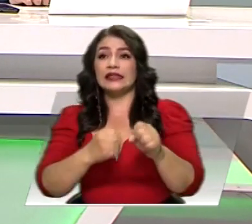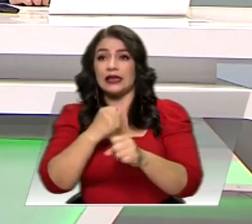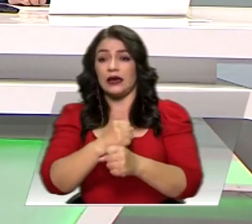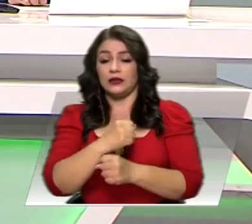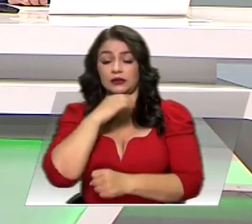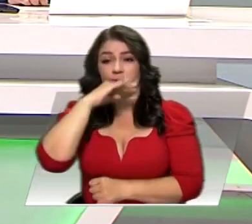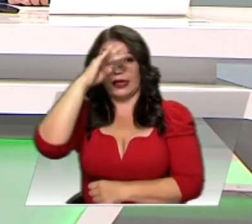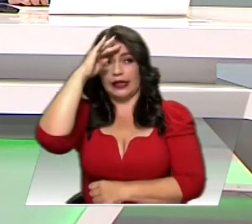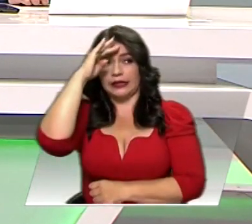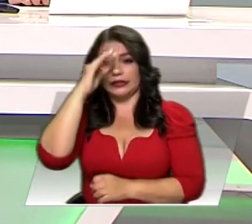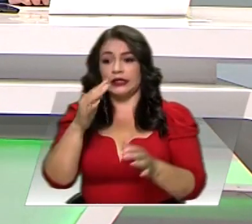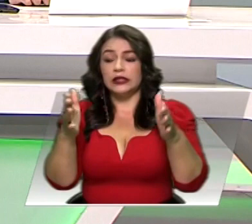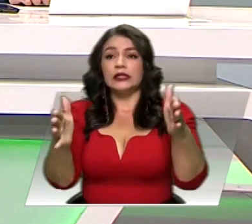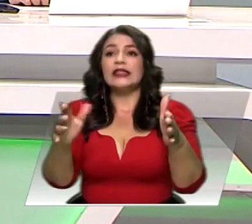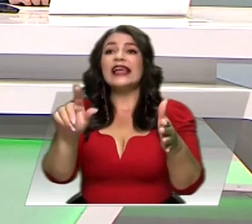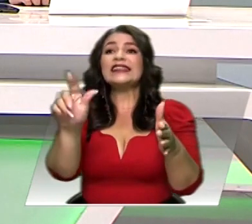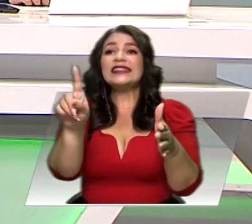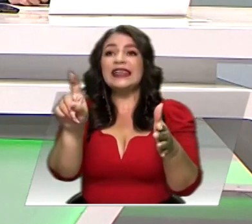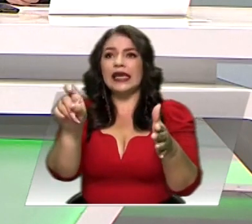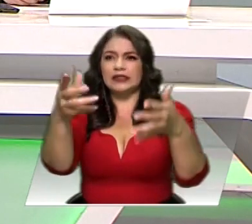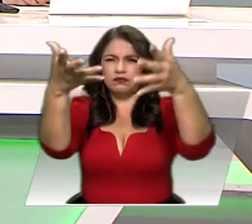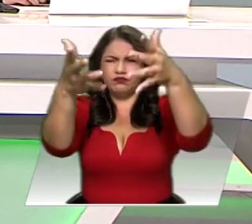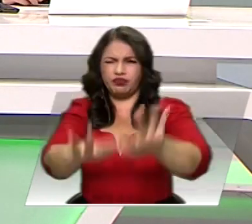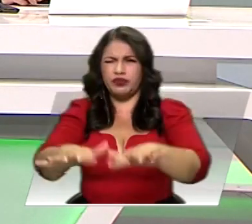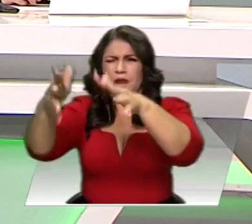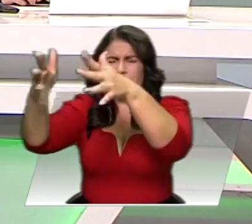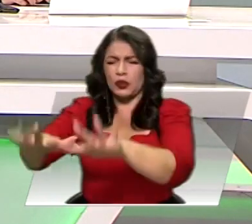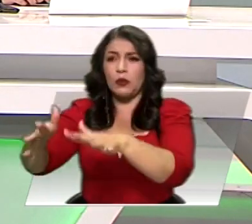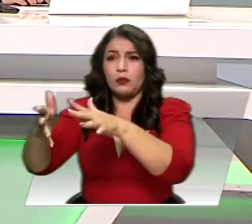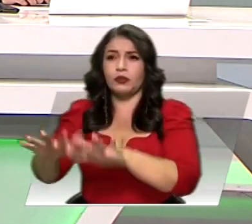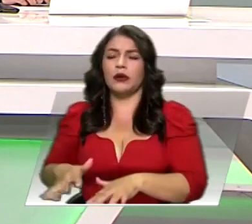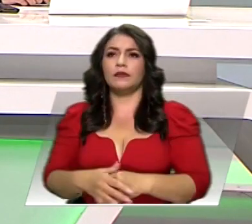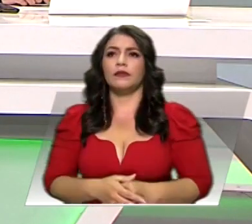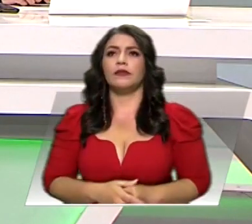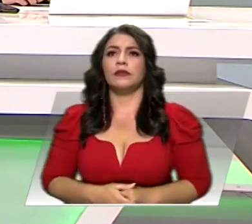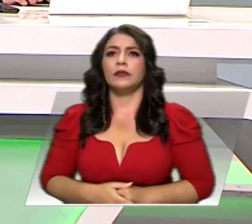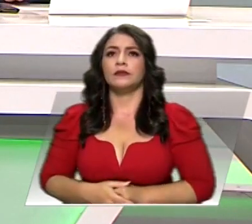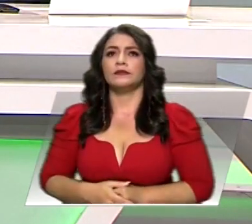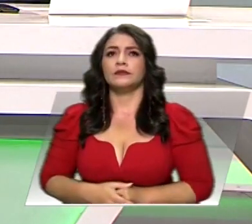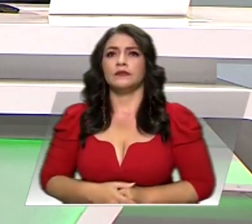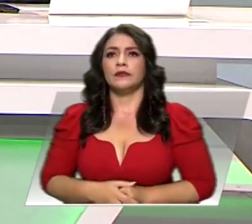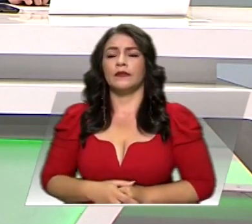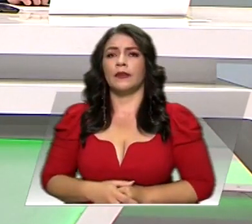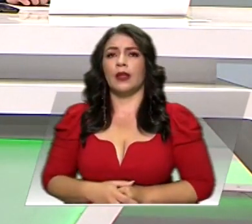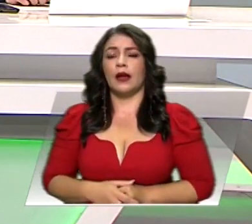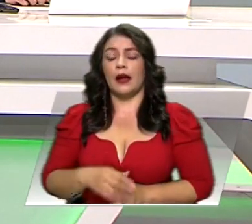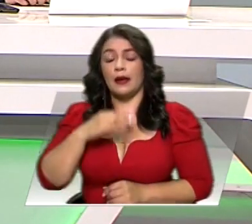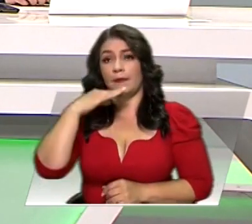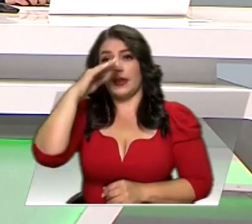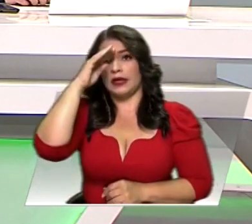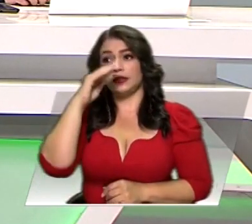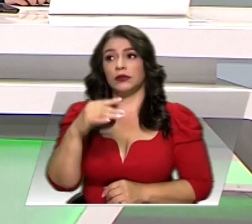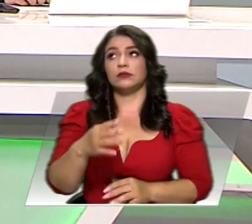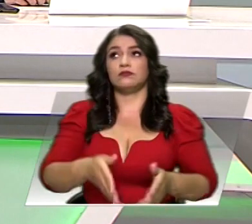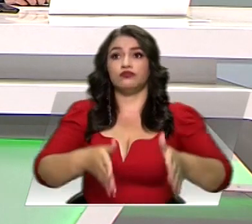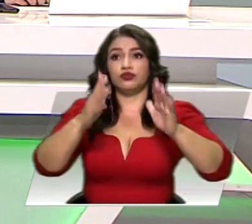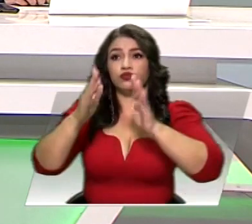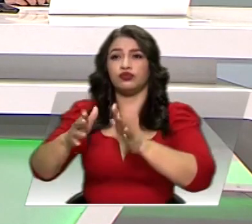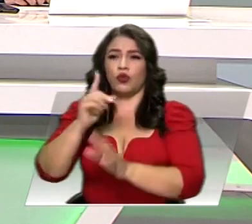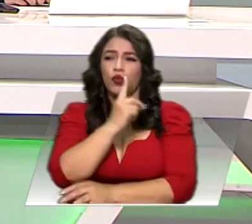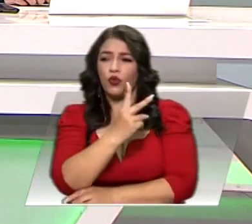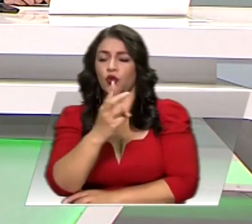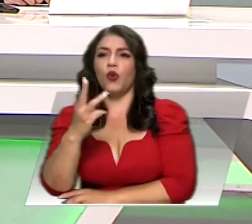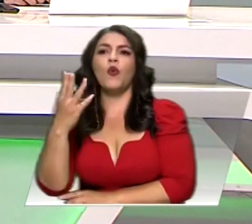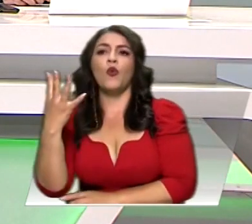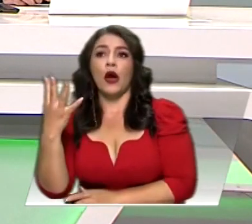Medellín, el sexto en el departamento de Antioquia y el cuarto en la ciudad de Medellín. Por eso vamos a mirar entonces con Beatriz todo